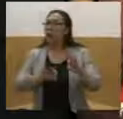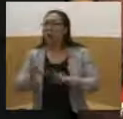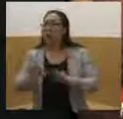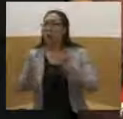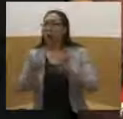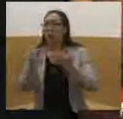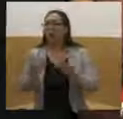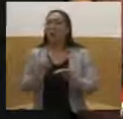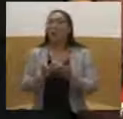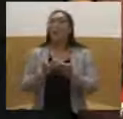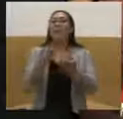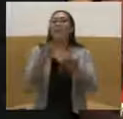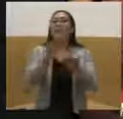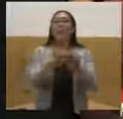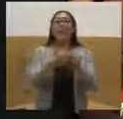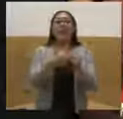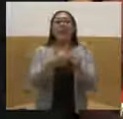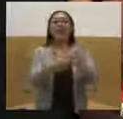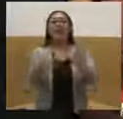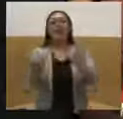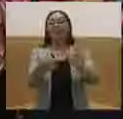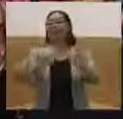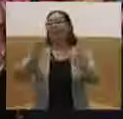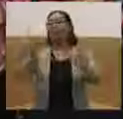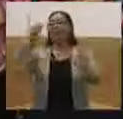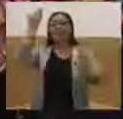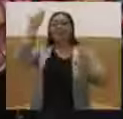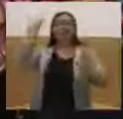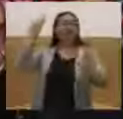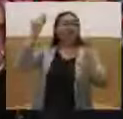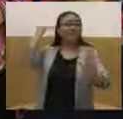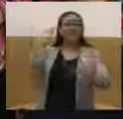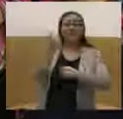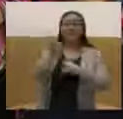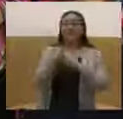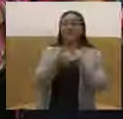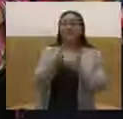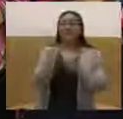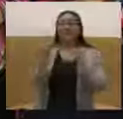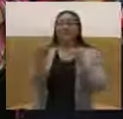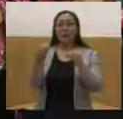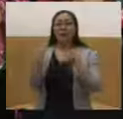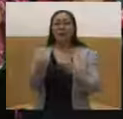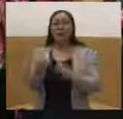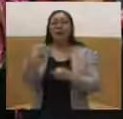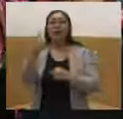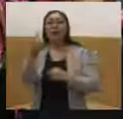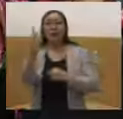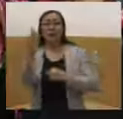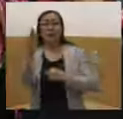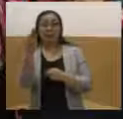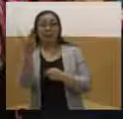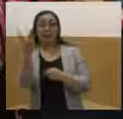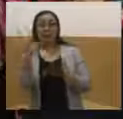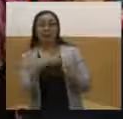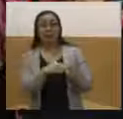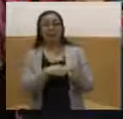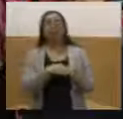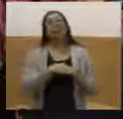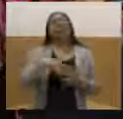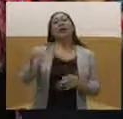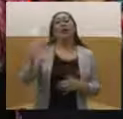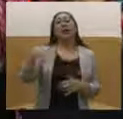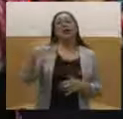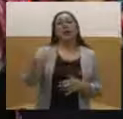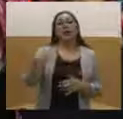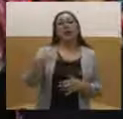presentamos estas iniciativas desde hace mucho tiempo. El 6 de febrero del 2019, la diputada